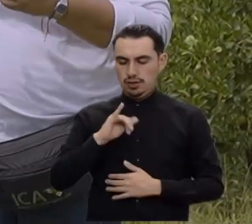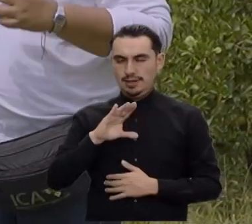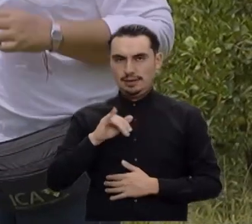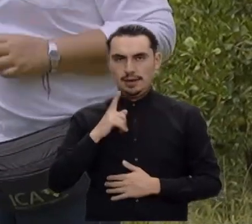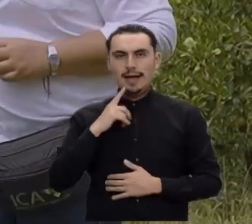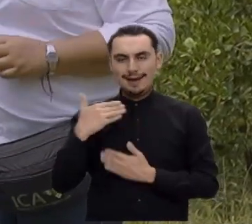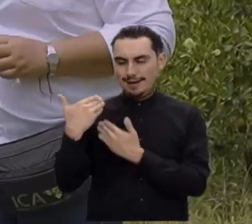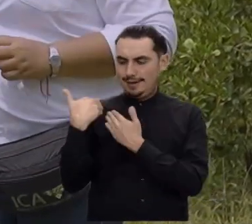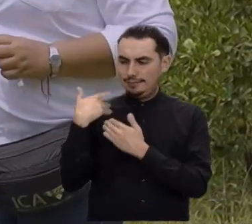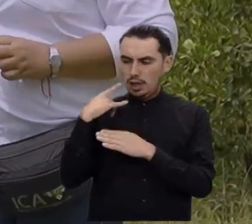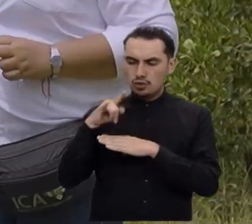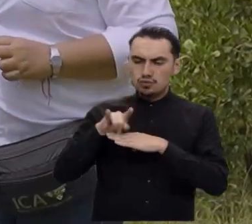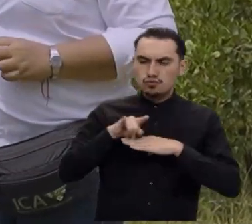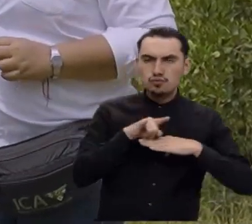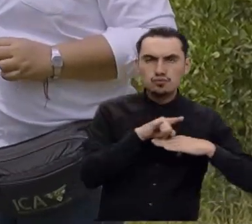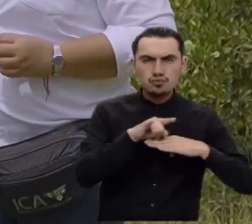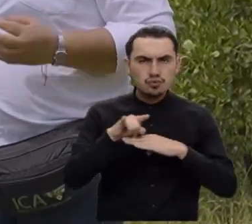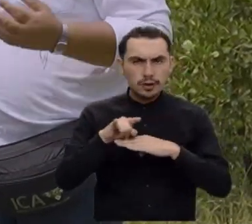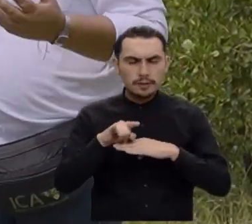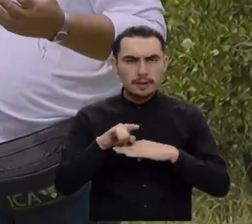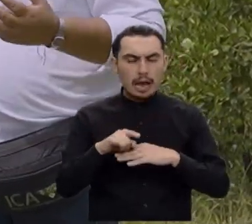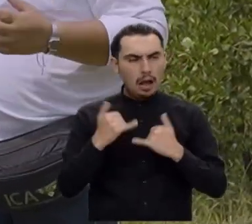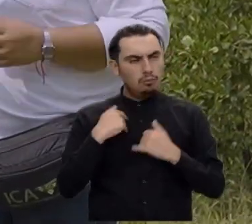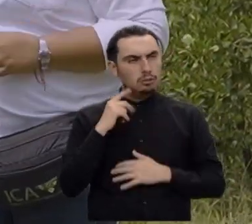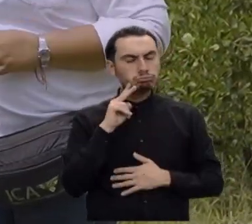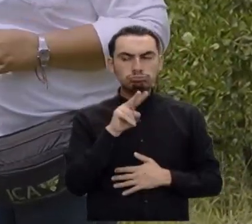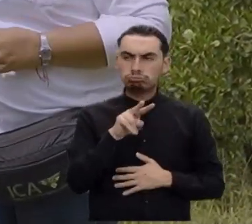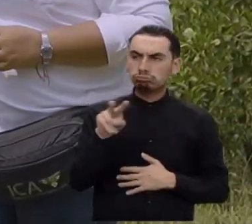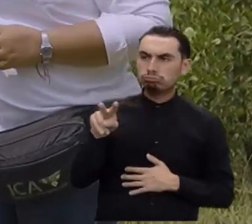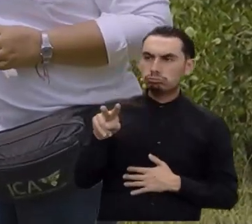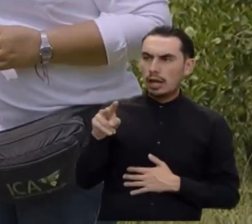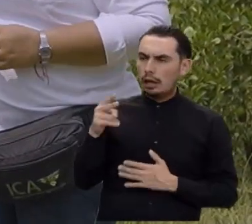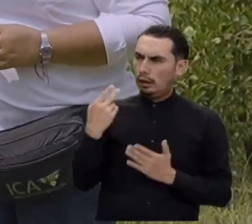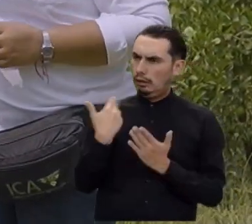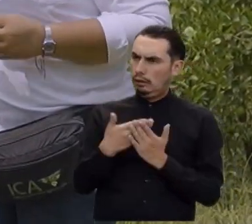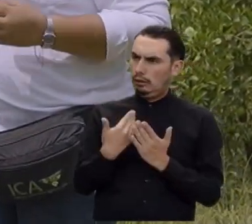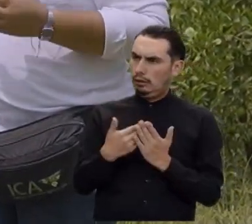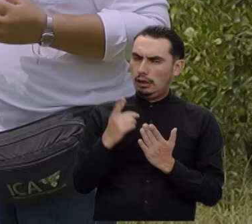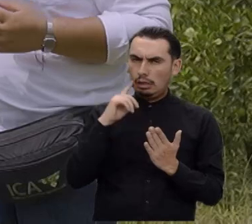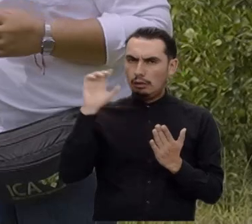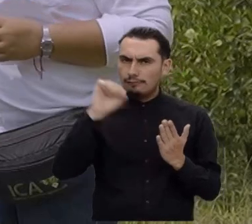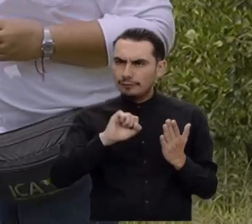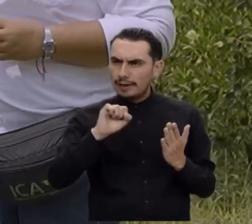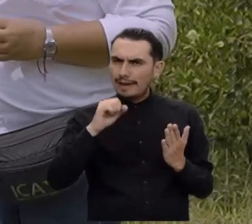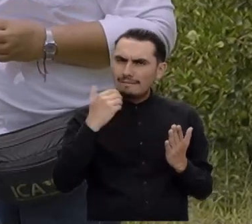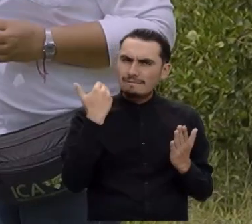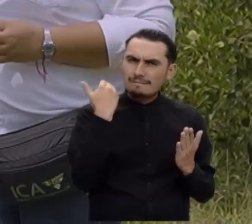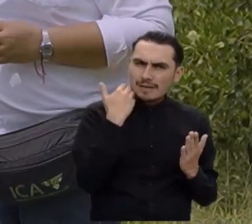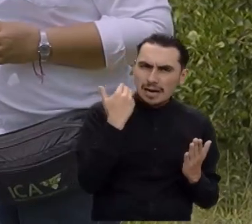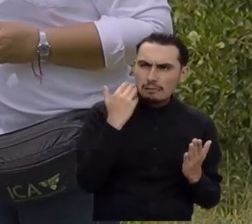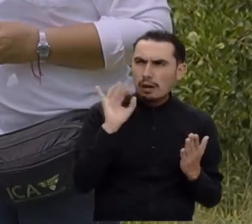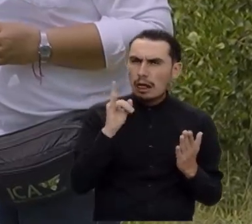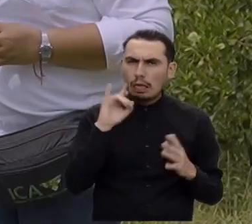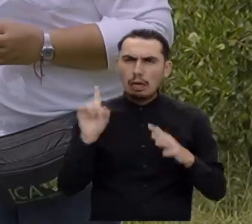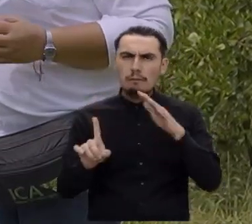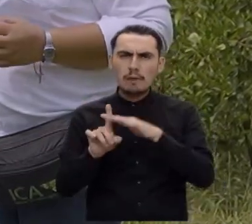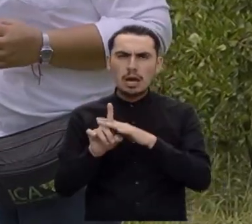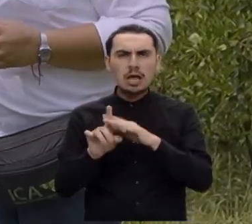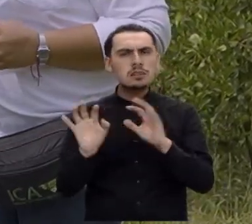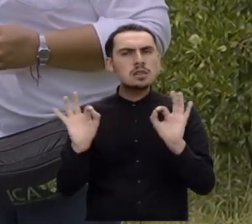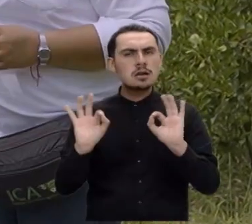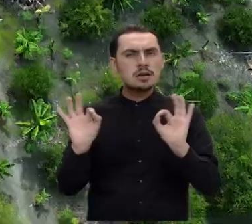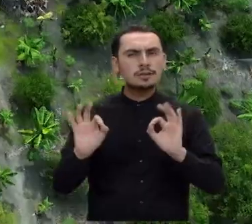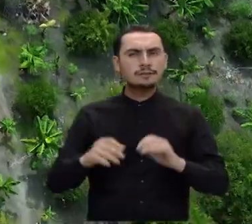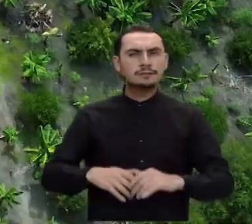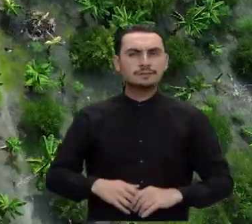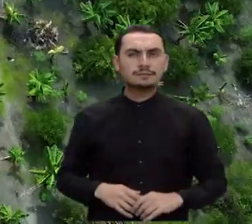nos corresponden vigilar, pues no observo presencia de lo que es el sílido vector del HLB, diaforina